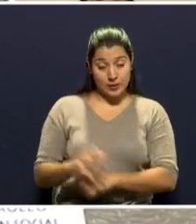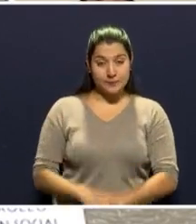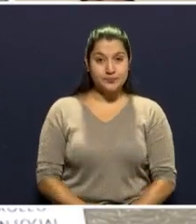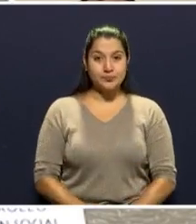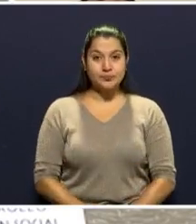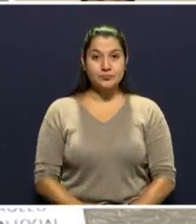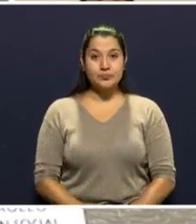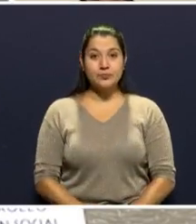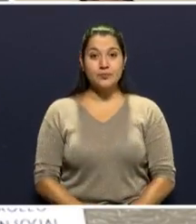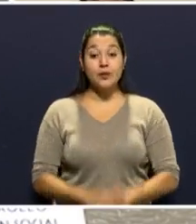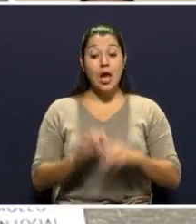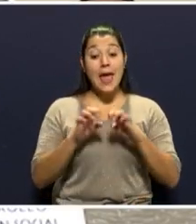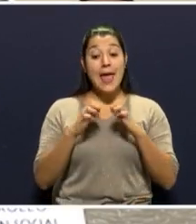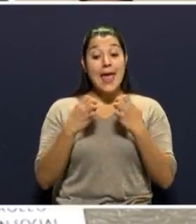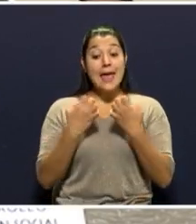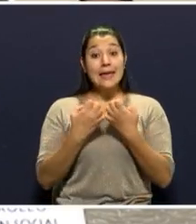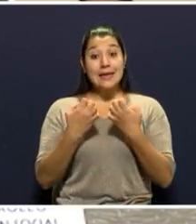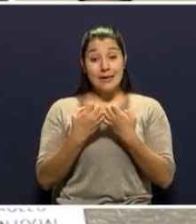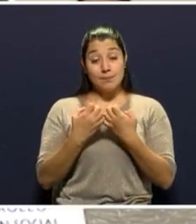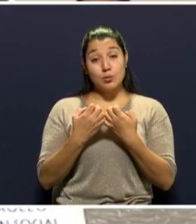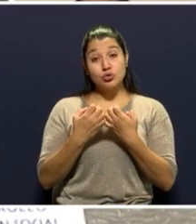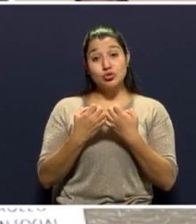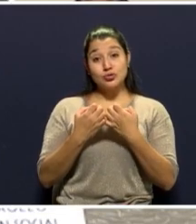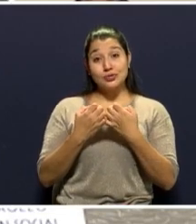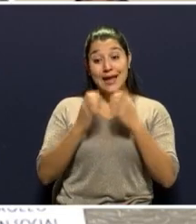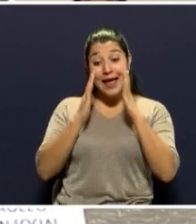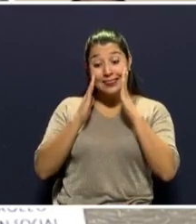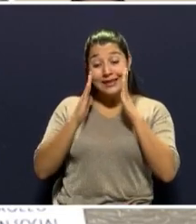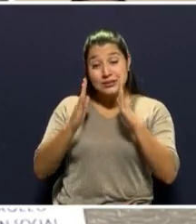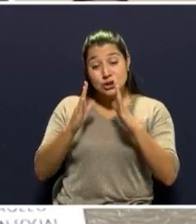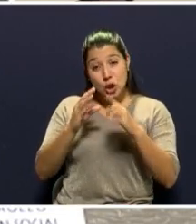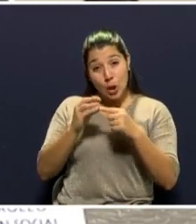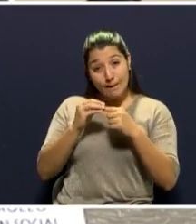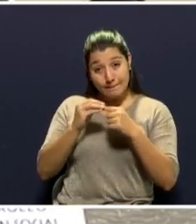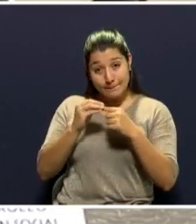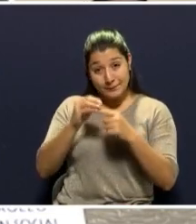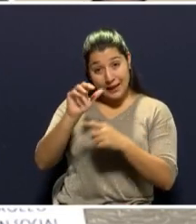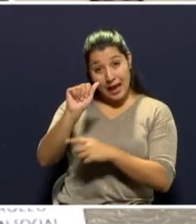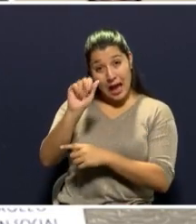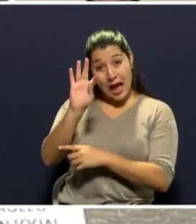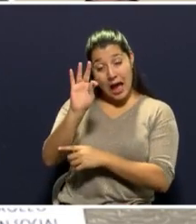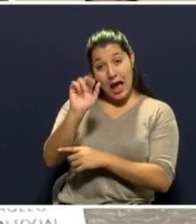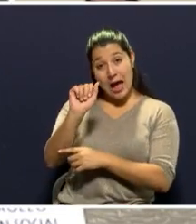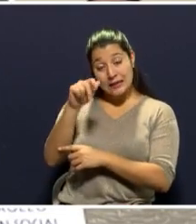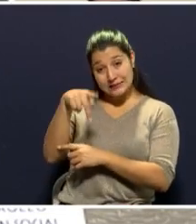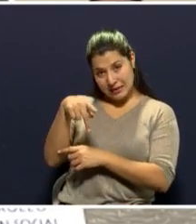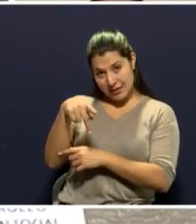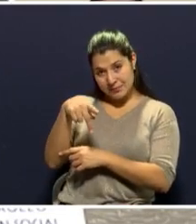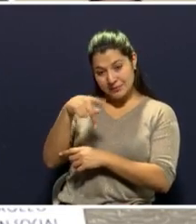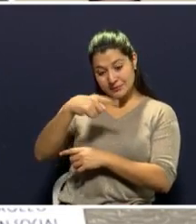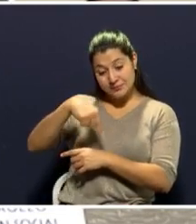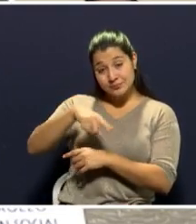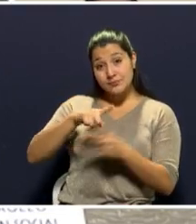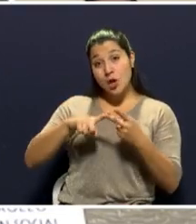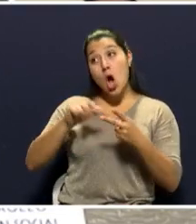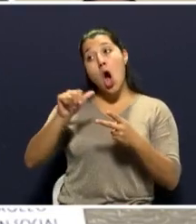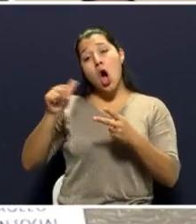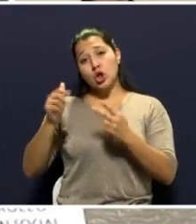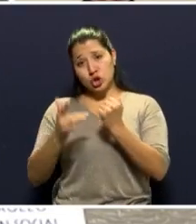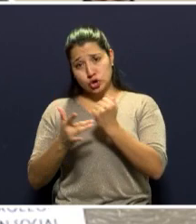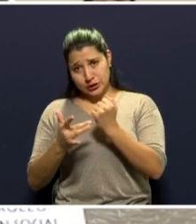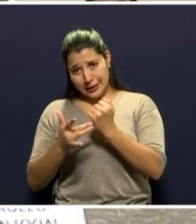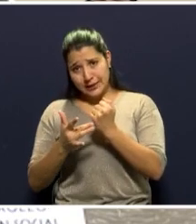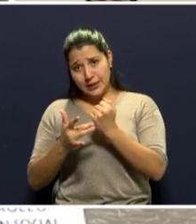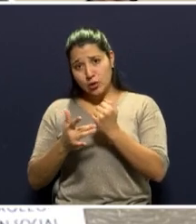Los equipos de atención primaria, más también los técnicos de otras instituciones, se suman a las